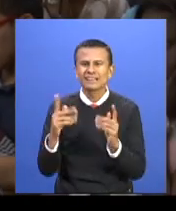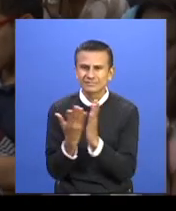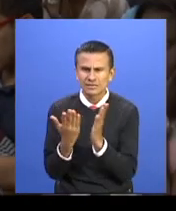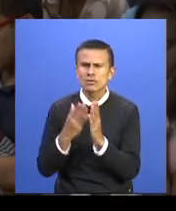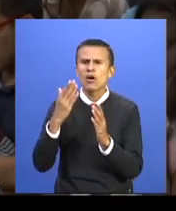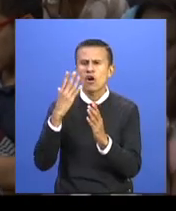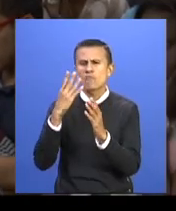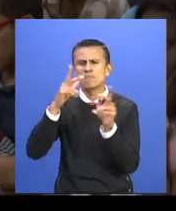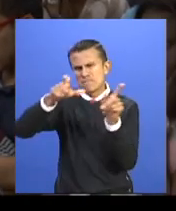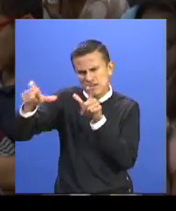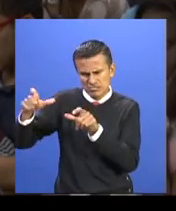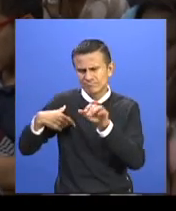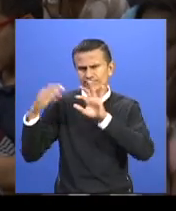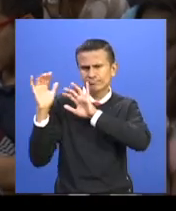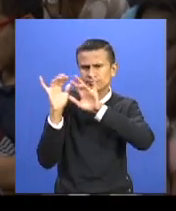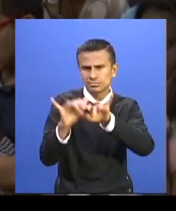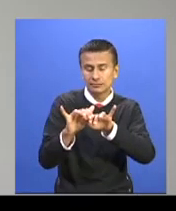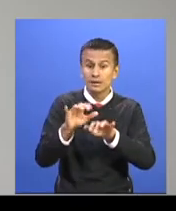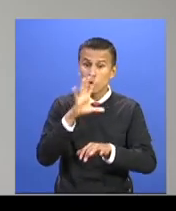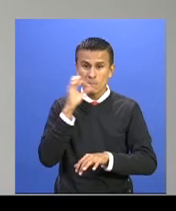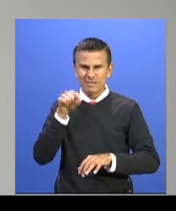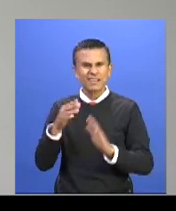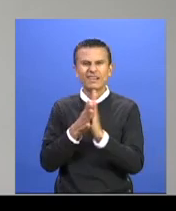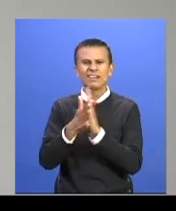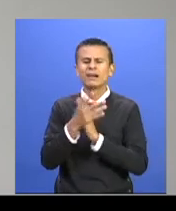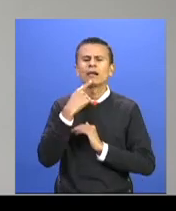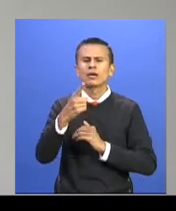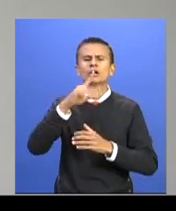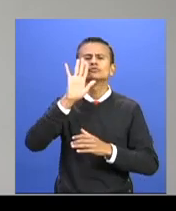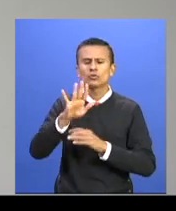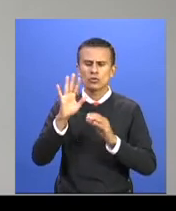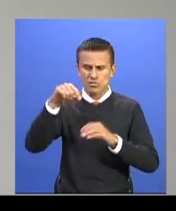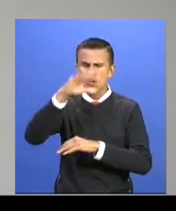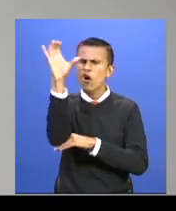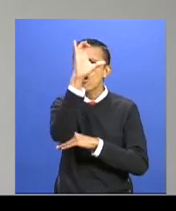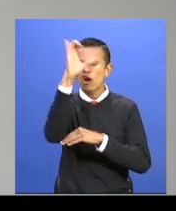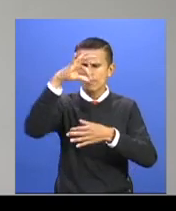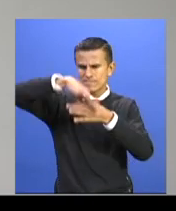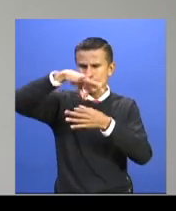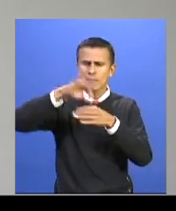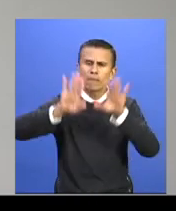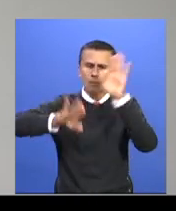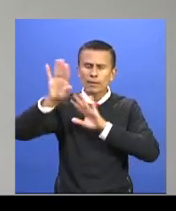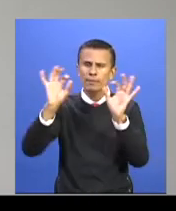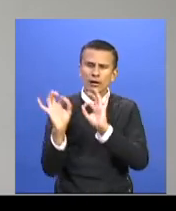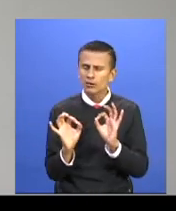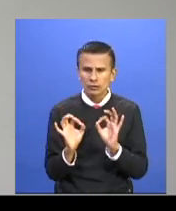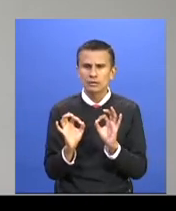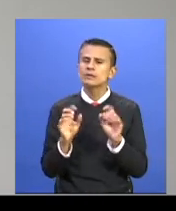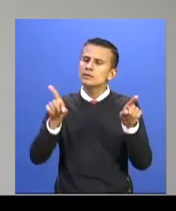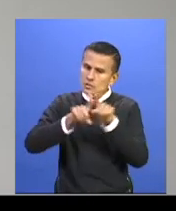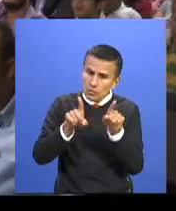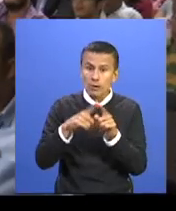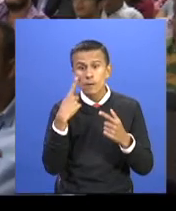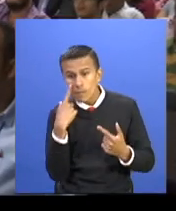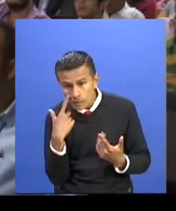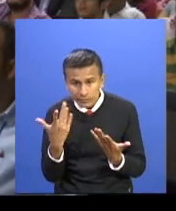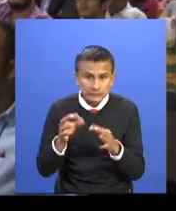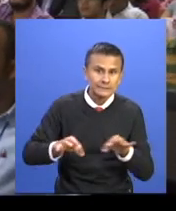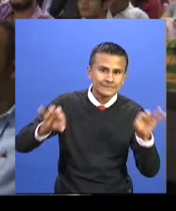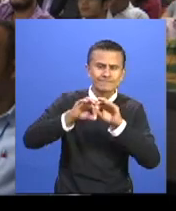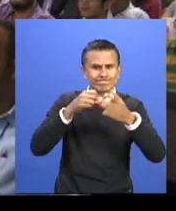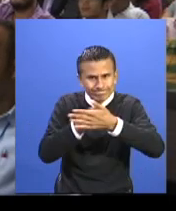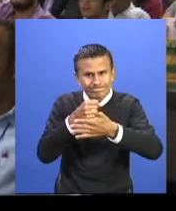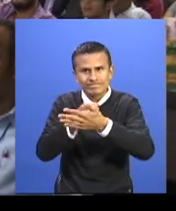profesores, egresados y público externo. Se refirió no solo a la organización electoral colombiana, sino también al proceso